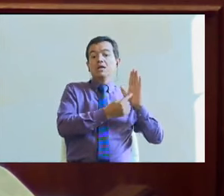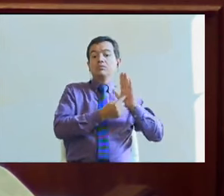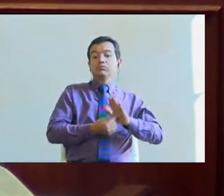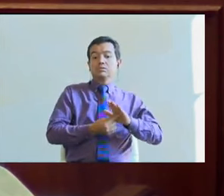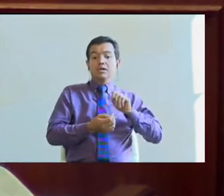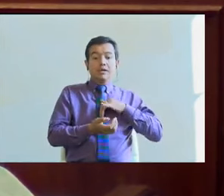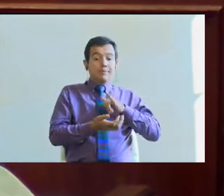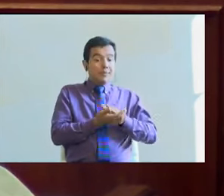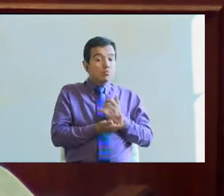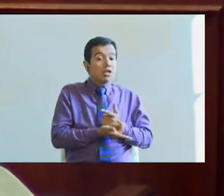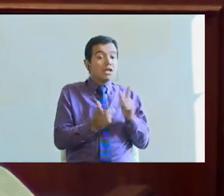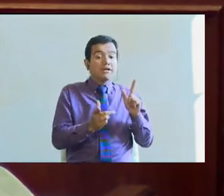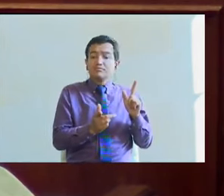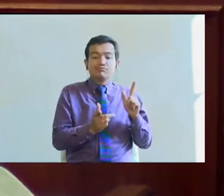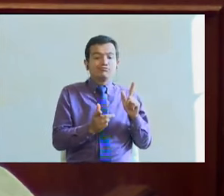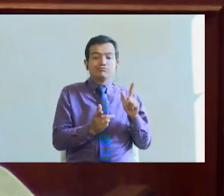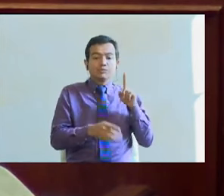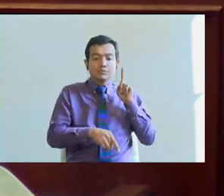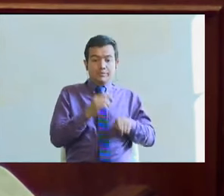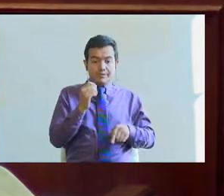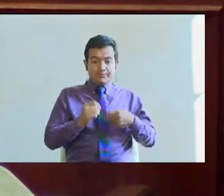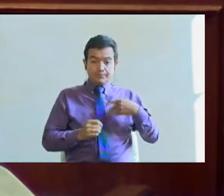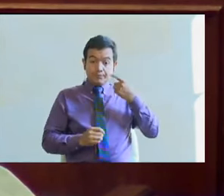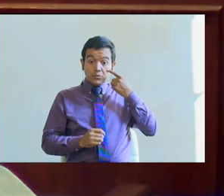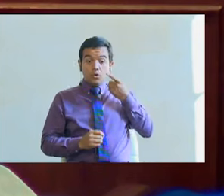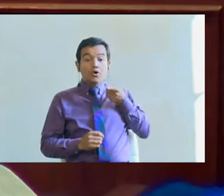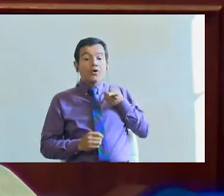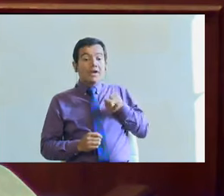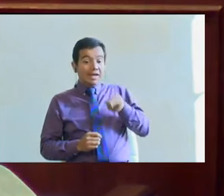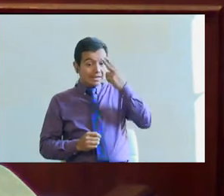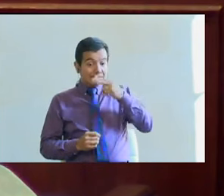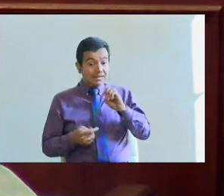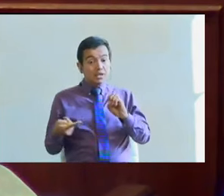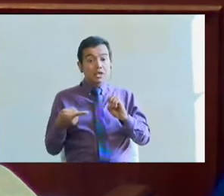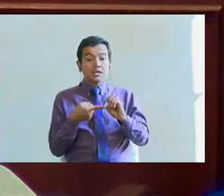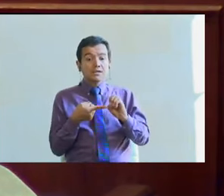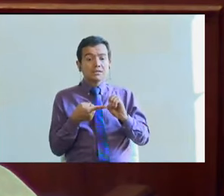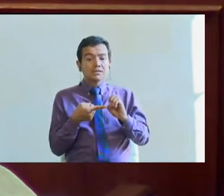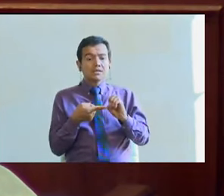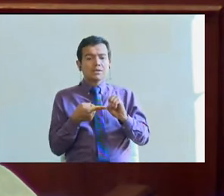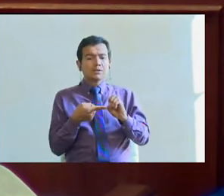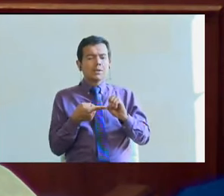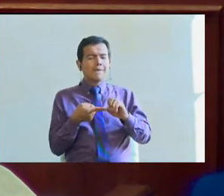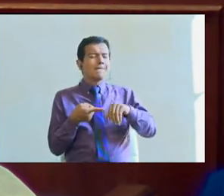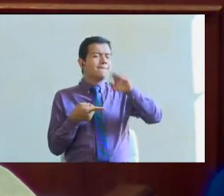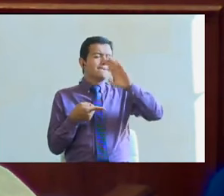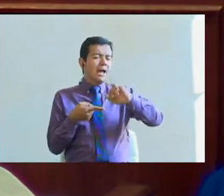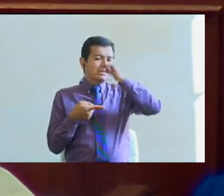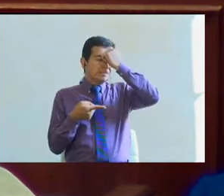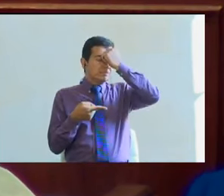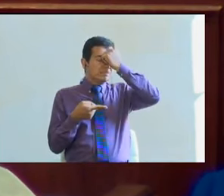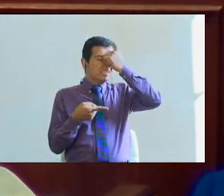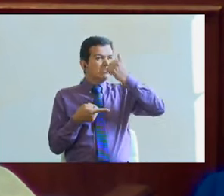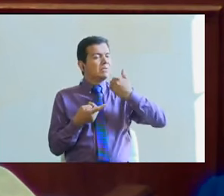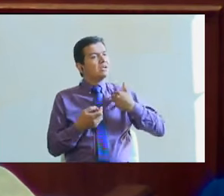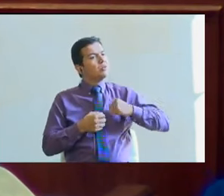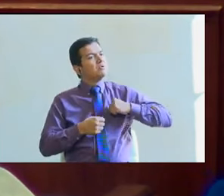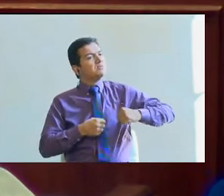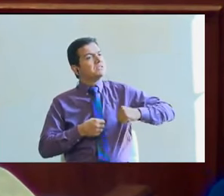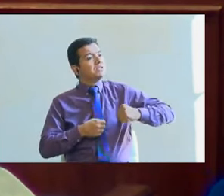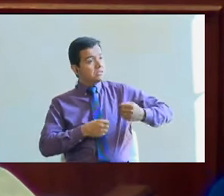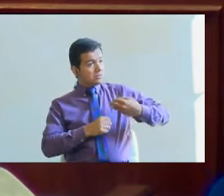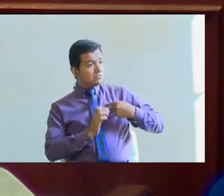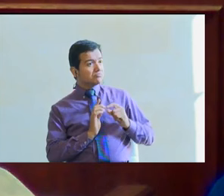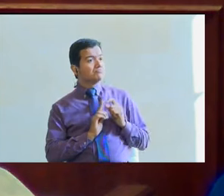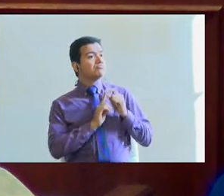puede hacer un diputado realmente donde su su principal arma es la voz no lo